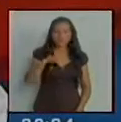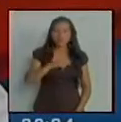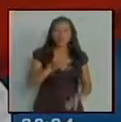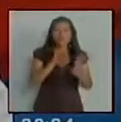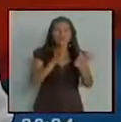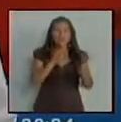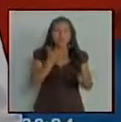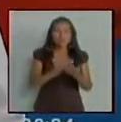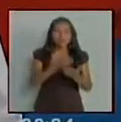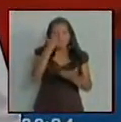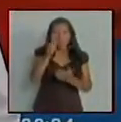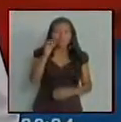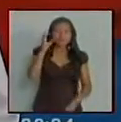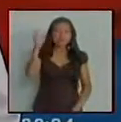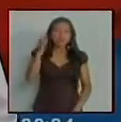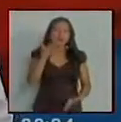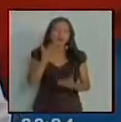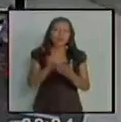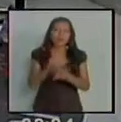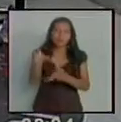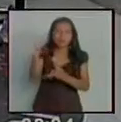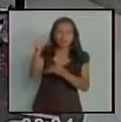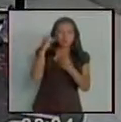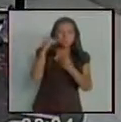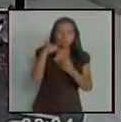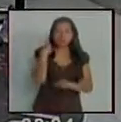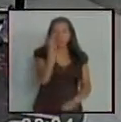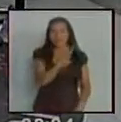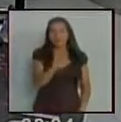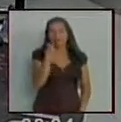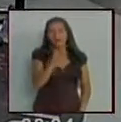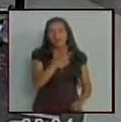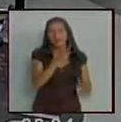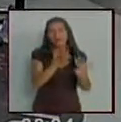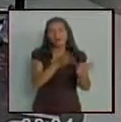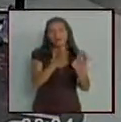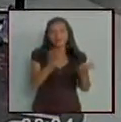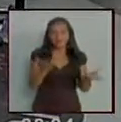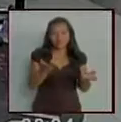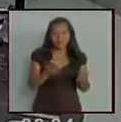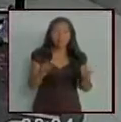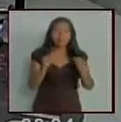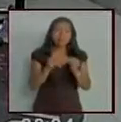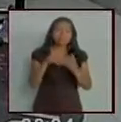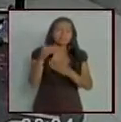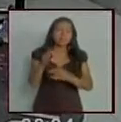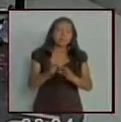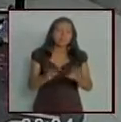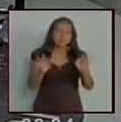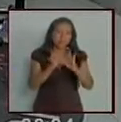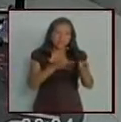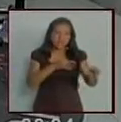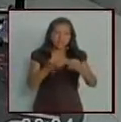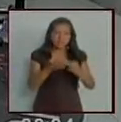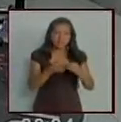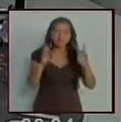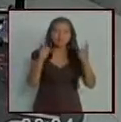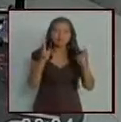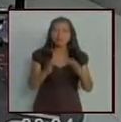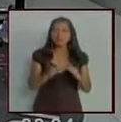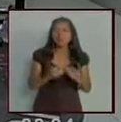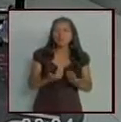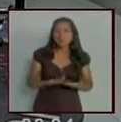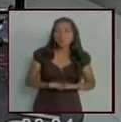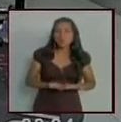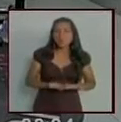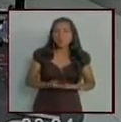bien porque escuchamos bien, ¿no? Usted acaba de tocar un tema que es fundamental, que lo vamos a ampliar en el siguiente bloque, ¿eh? El tema del impacto que